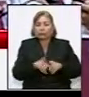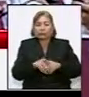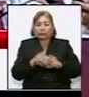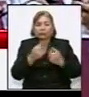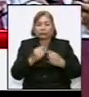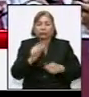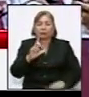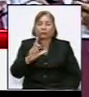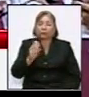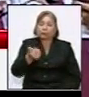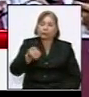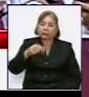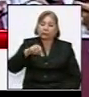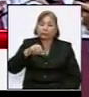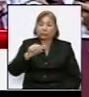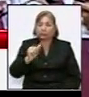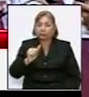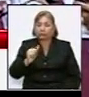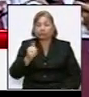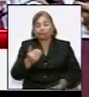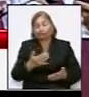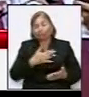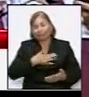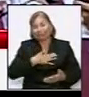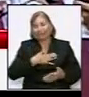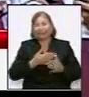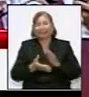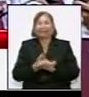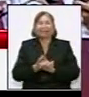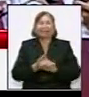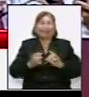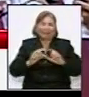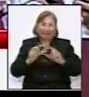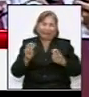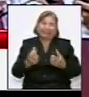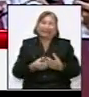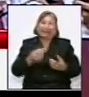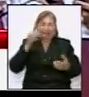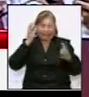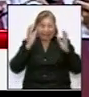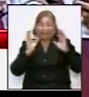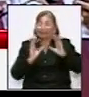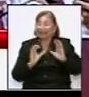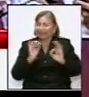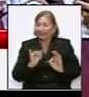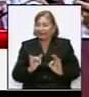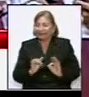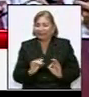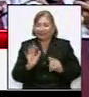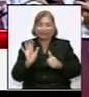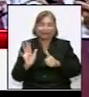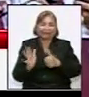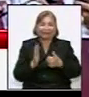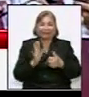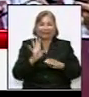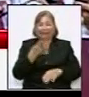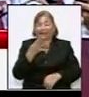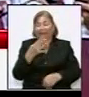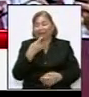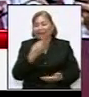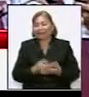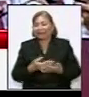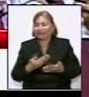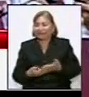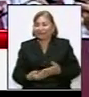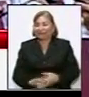instalado aunque mi colega de mi bancada está en permanente crisis o sexto del artículo cuarto respecto a que